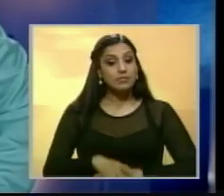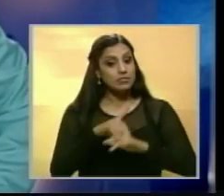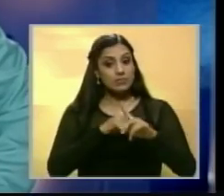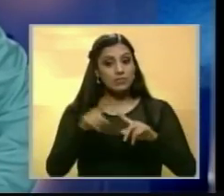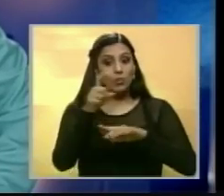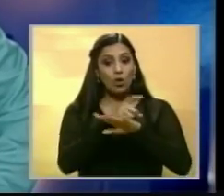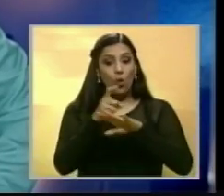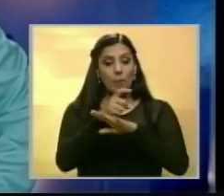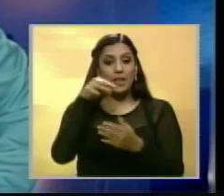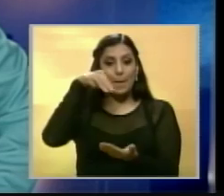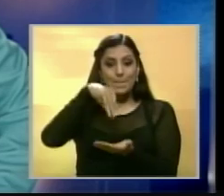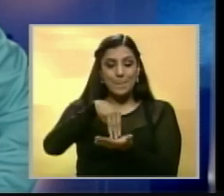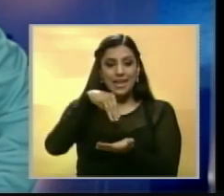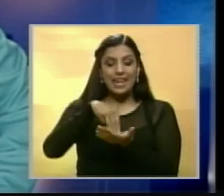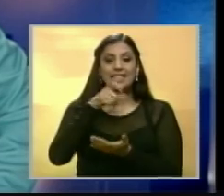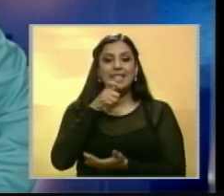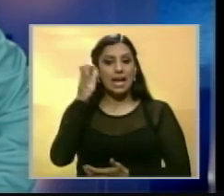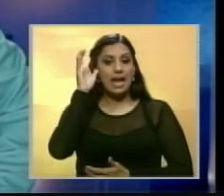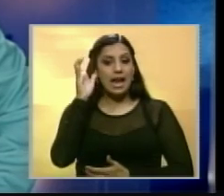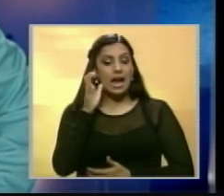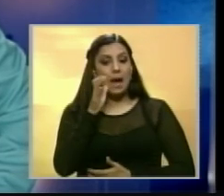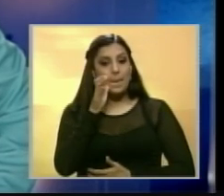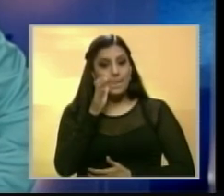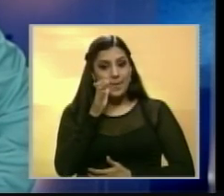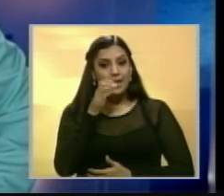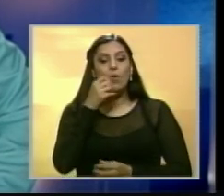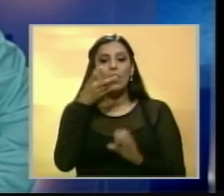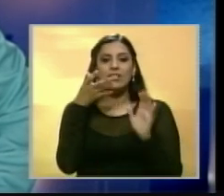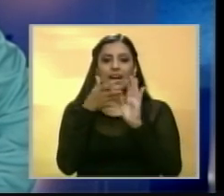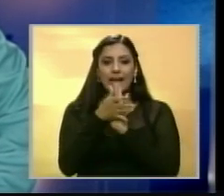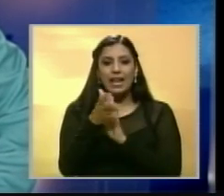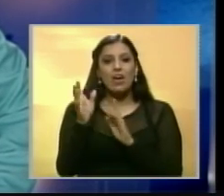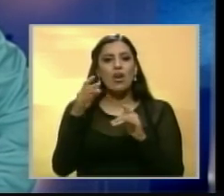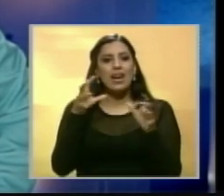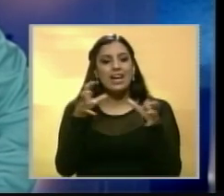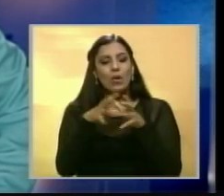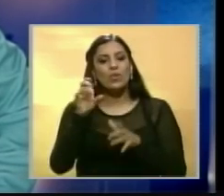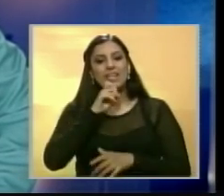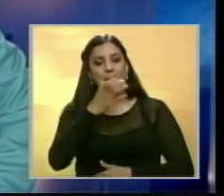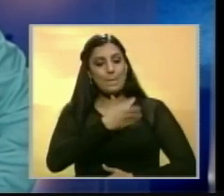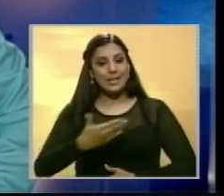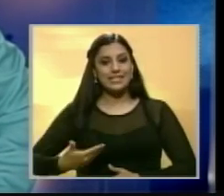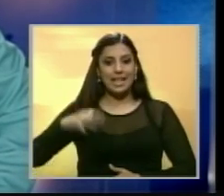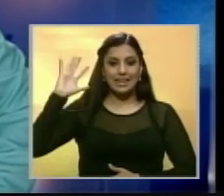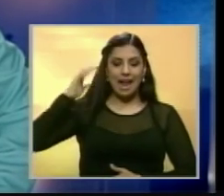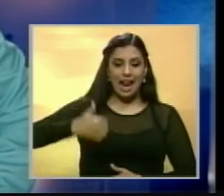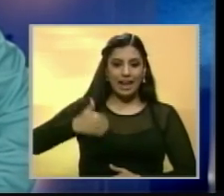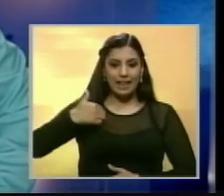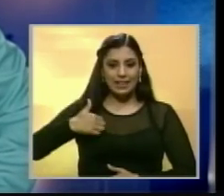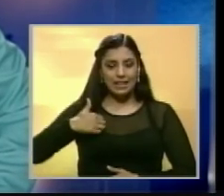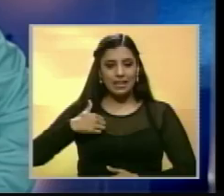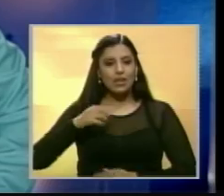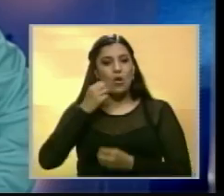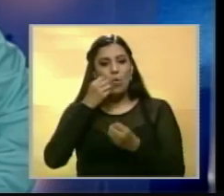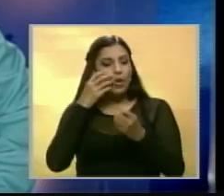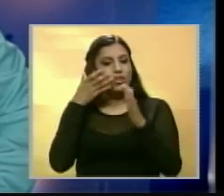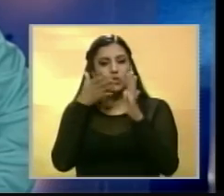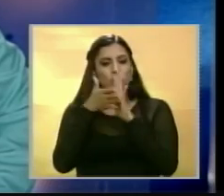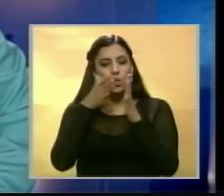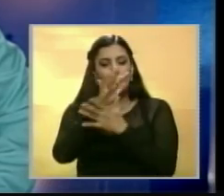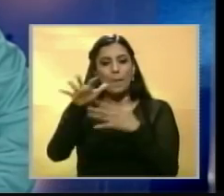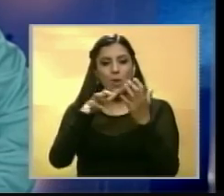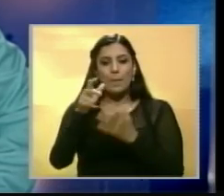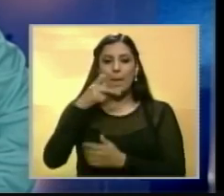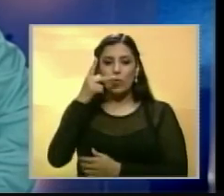El gobernador de Miranda, Enrique Capriles Radonsky, sostuvo una reunión con el presidente de Argentina, Mauricio Macri, en la que dialogaron sobre la